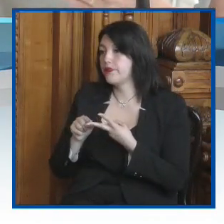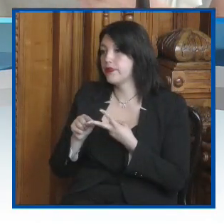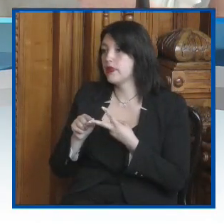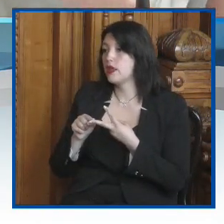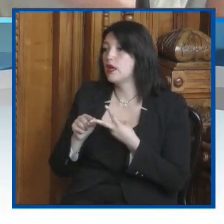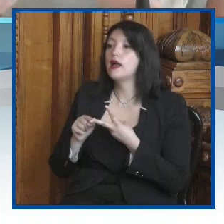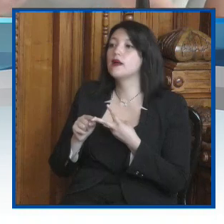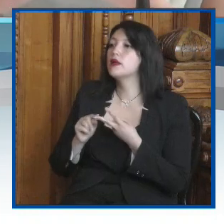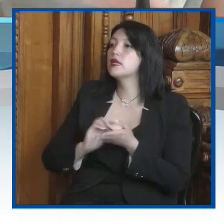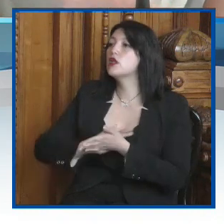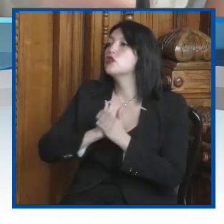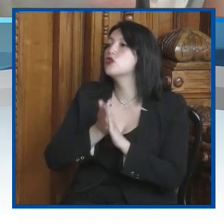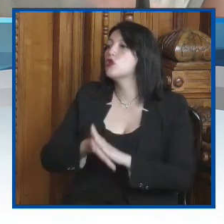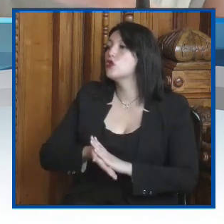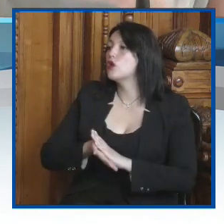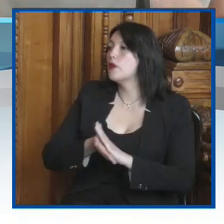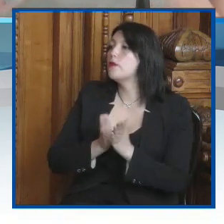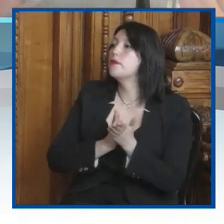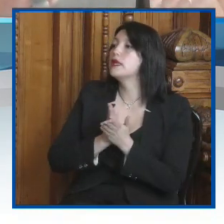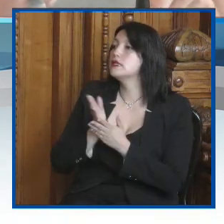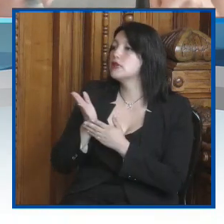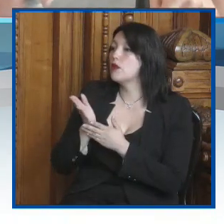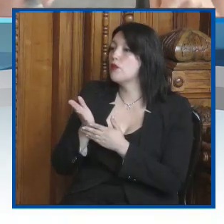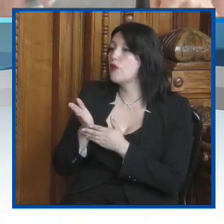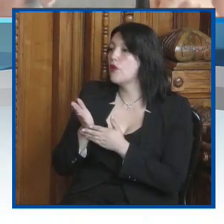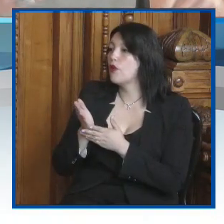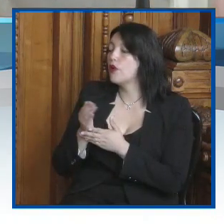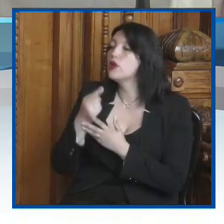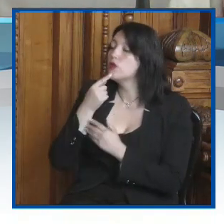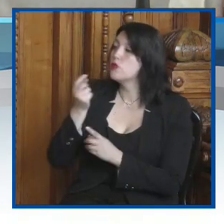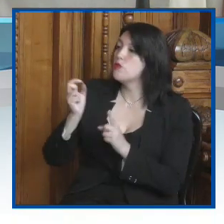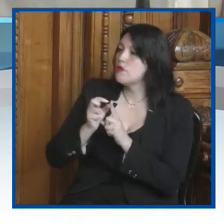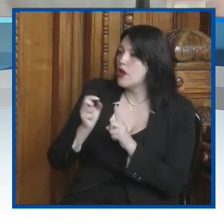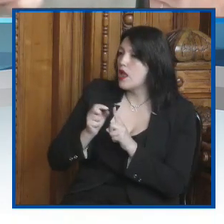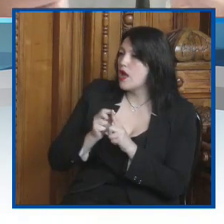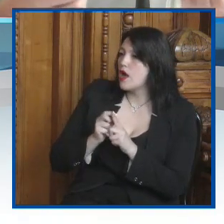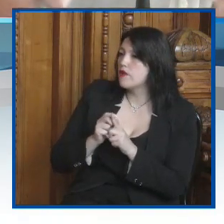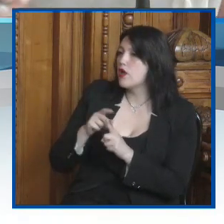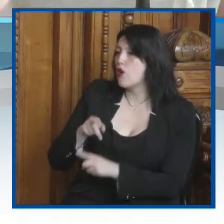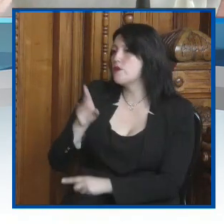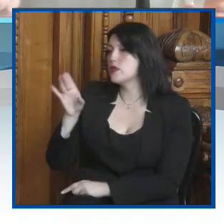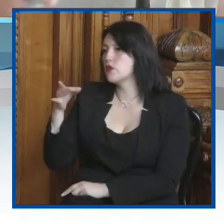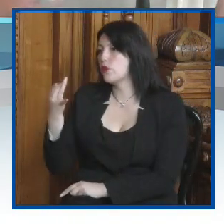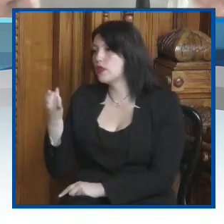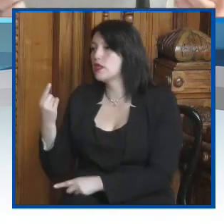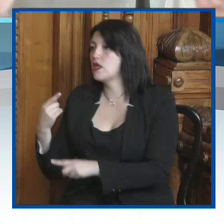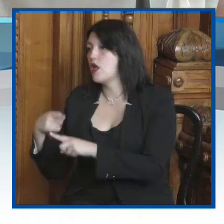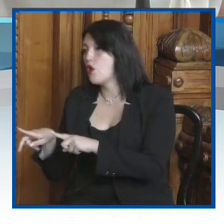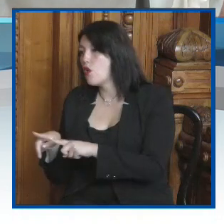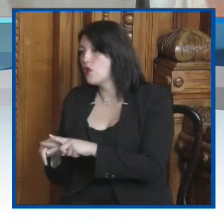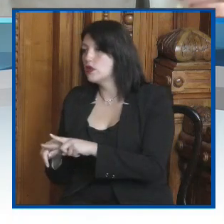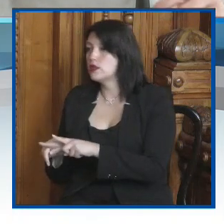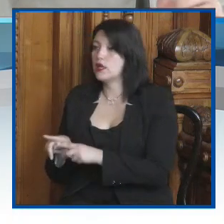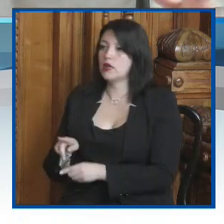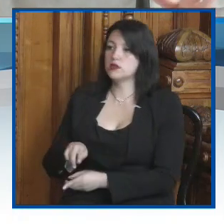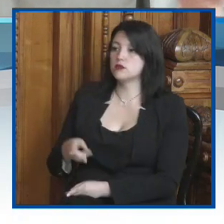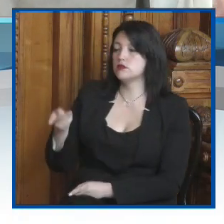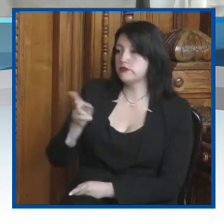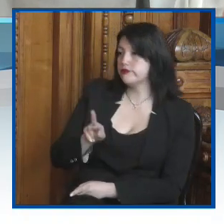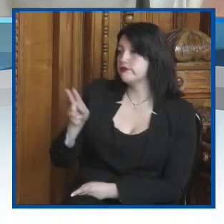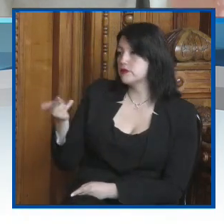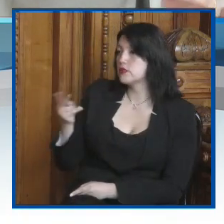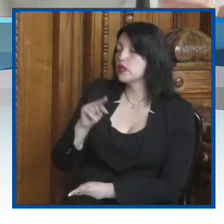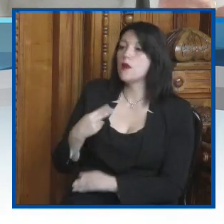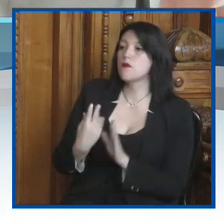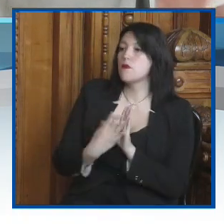todos empezamos a modificar y a ver, no, pero te quedó esta palabra. Uy, es verdad, no me di cuenta que puse autos, en autos. Claro, sí, no, ¿qué